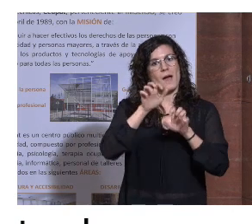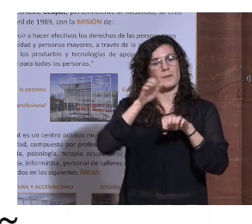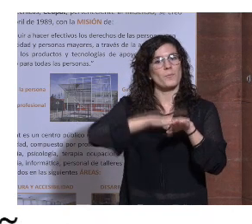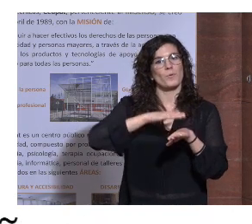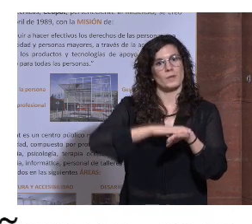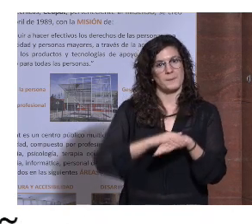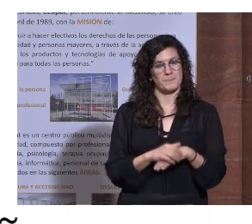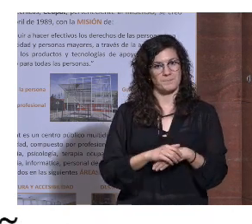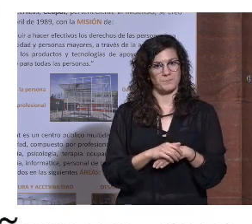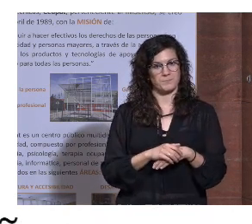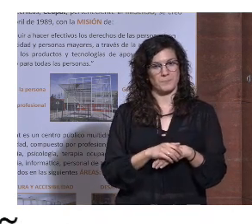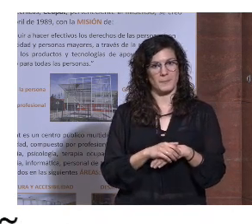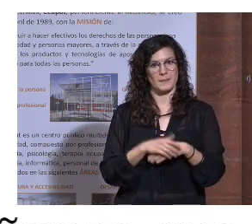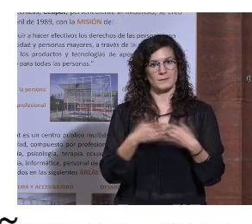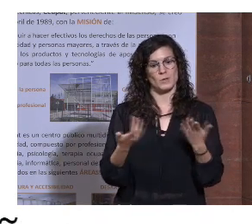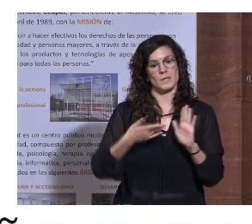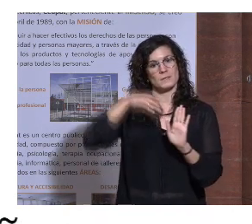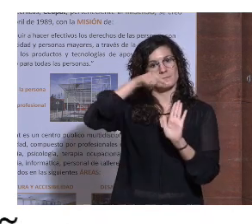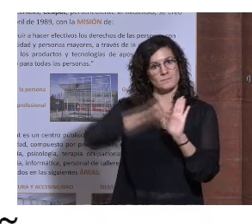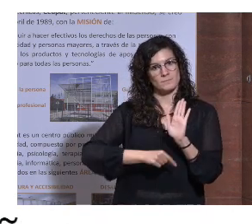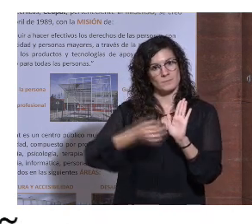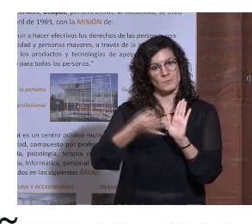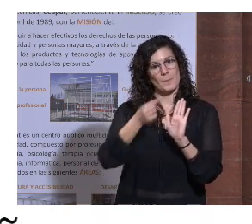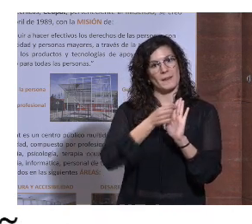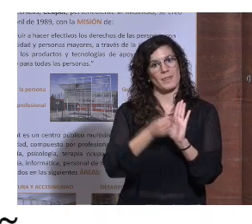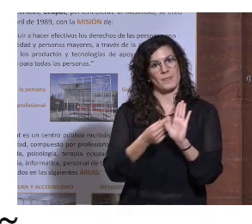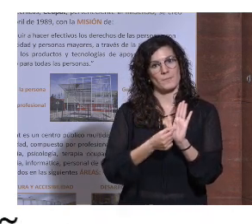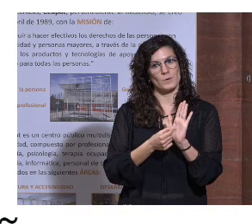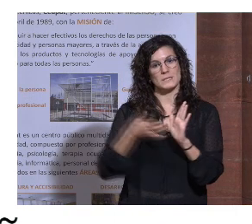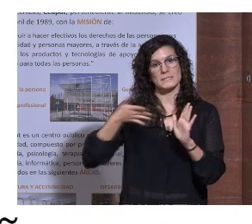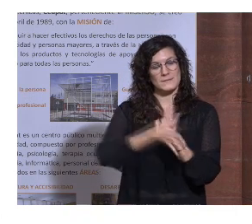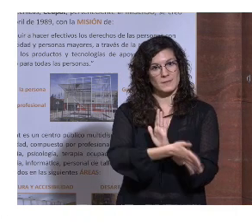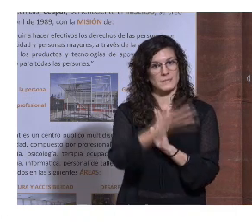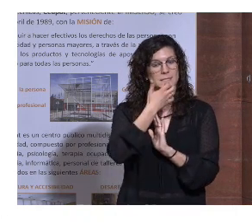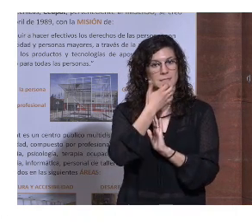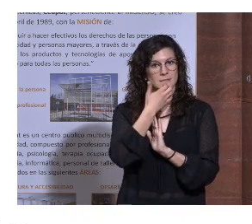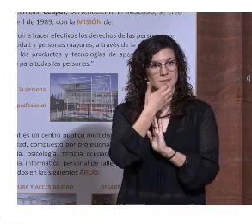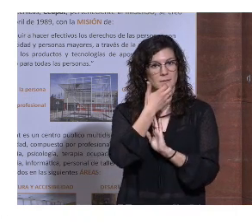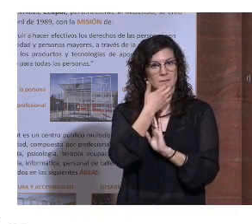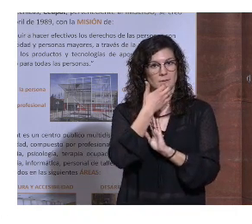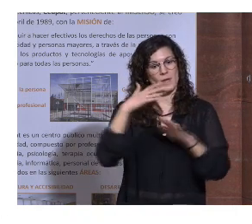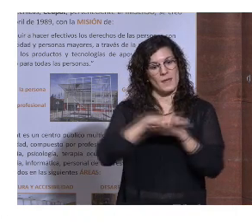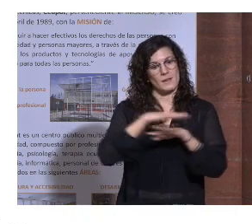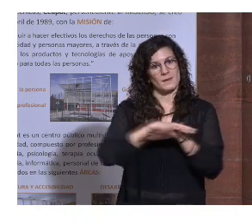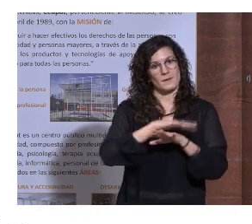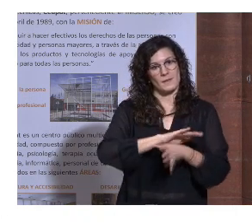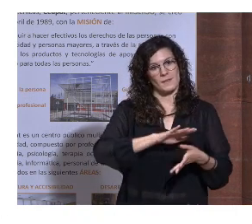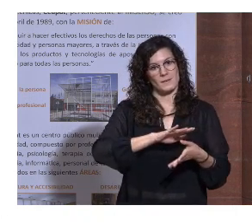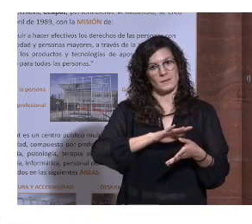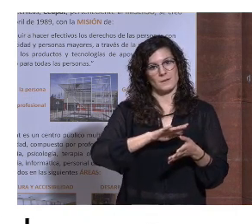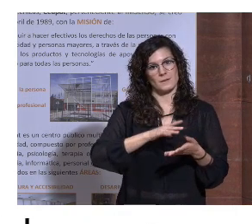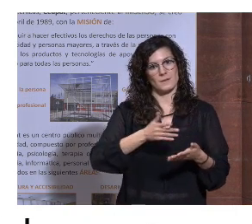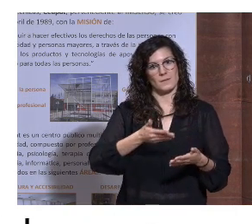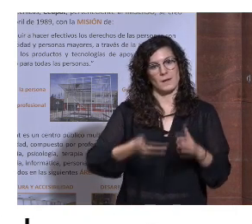aprender, establecen un principio y es que lo que determina la posibilidad de activar estas redes es proporcionar